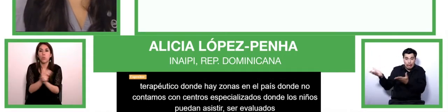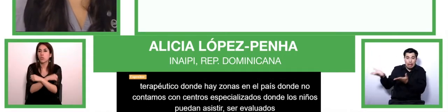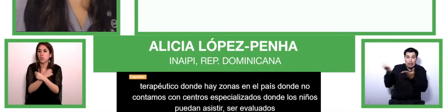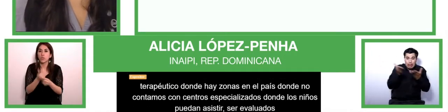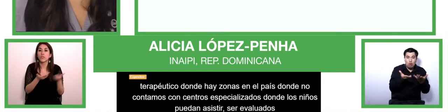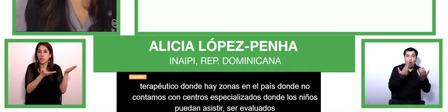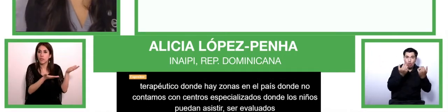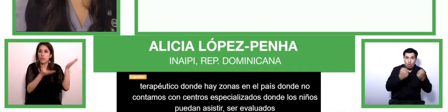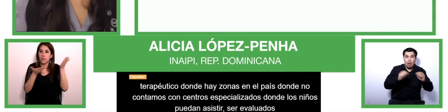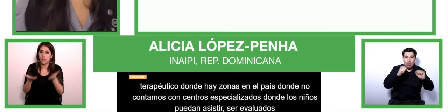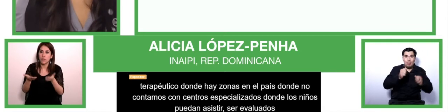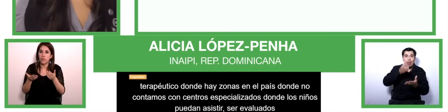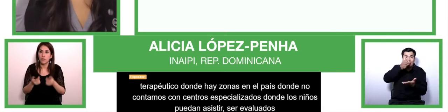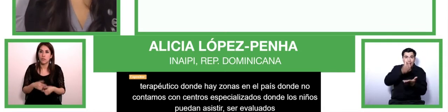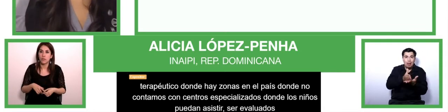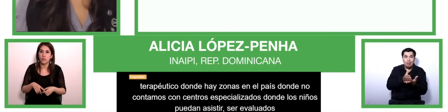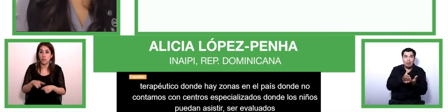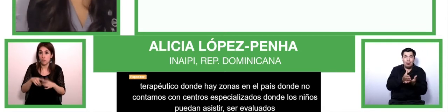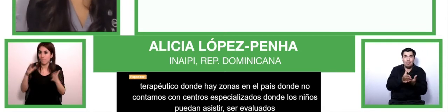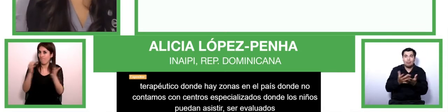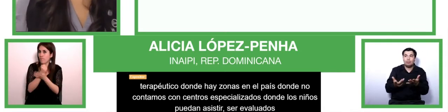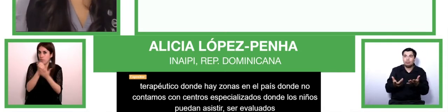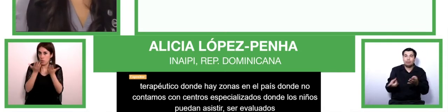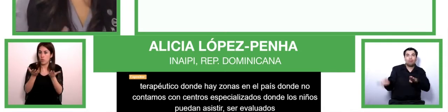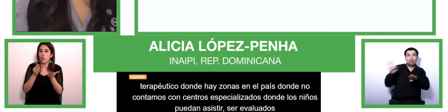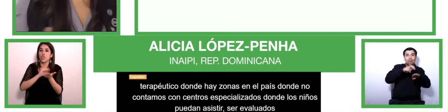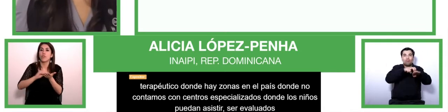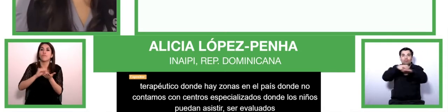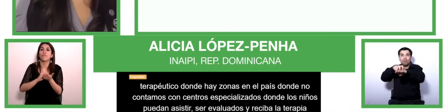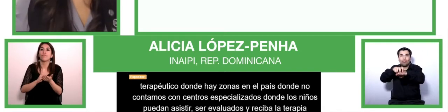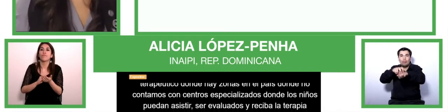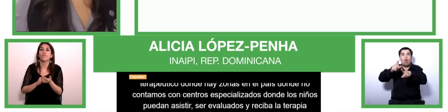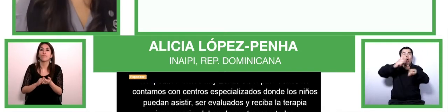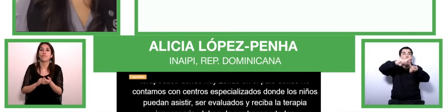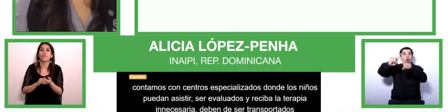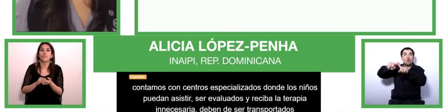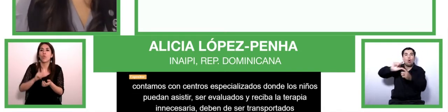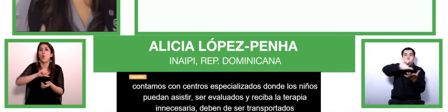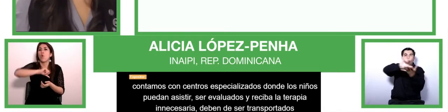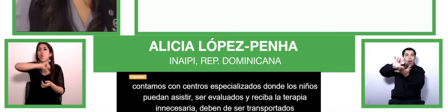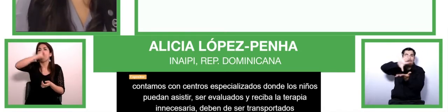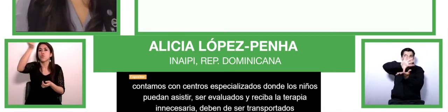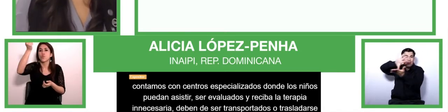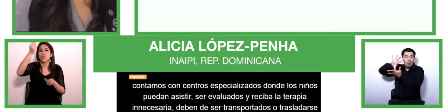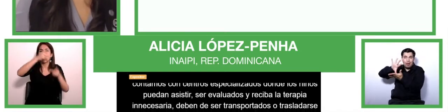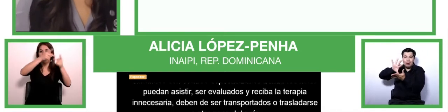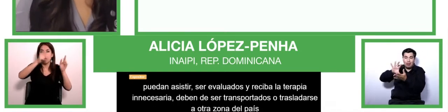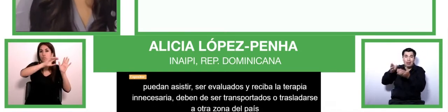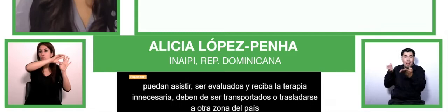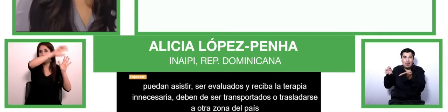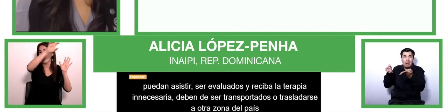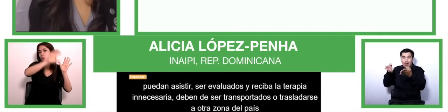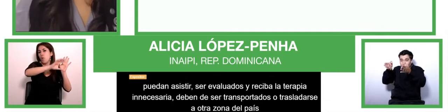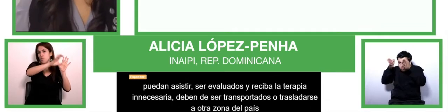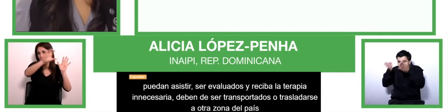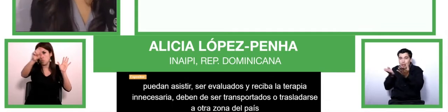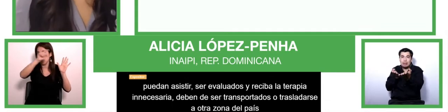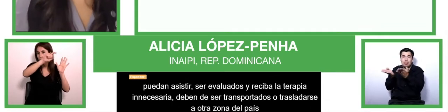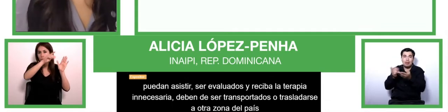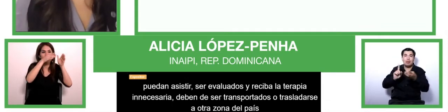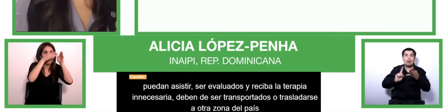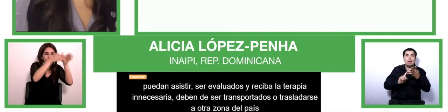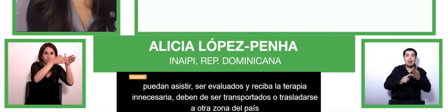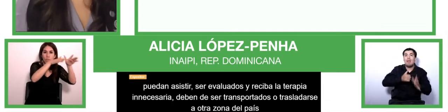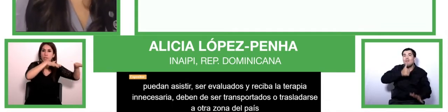reciban la terapia necesaria y deben de ser transportados o trasladarse a otra zona del país para poder recibir estos servicios, y la